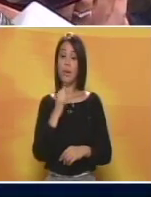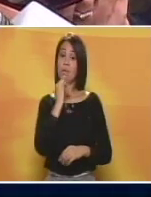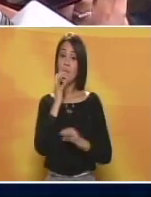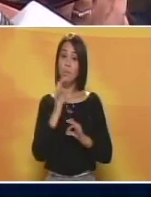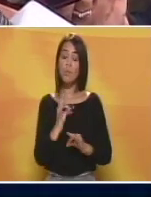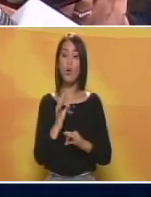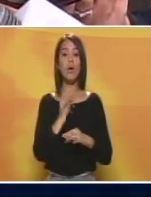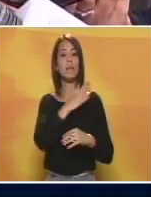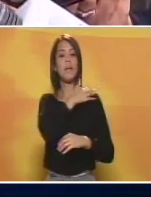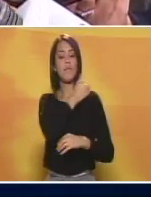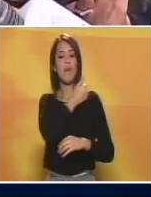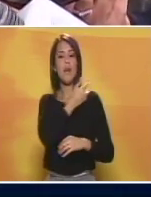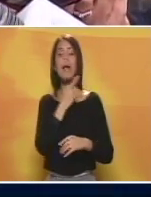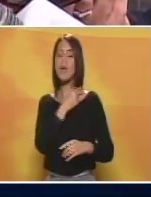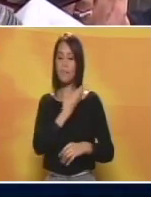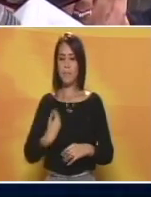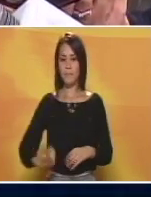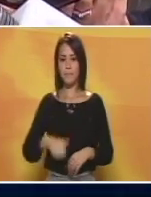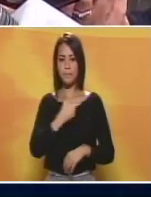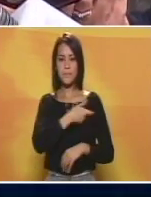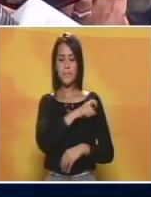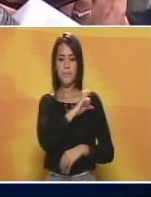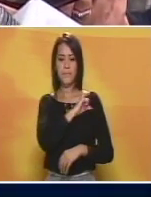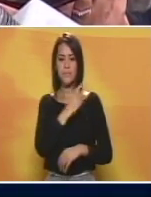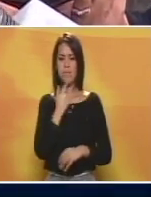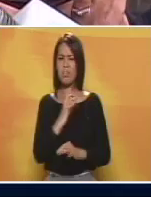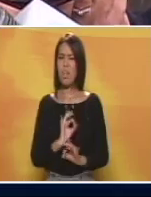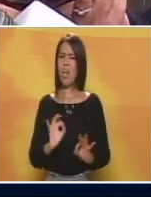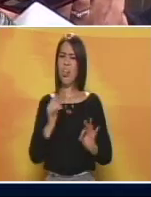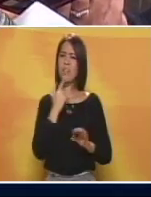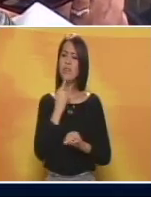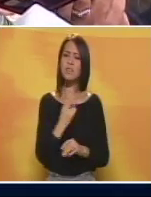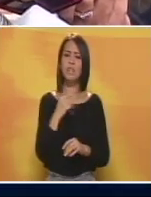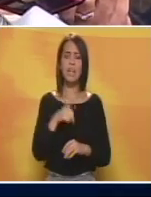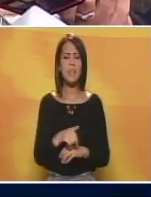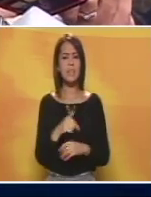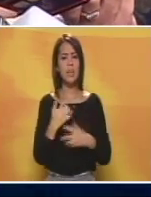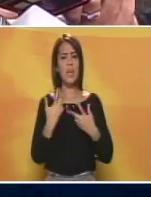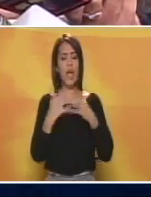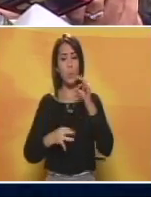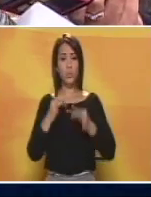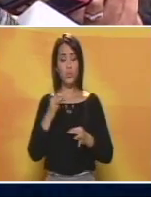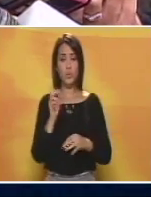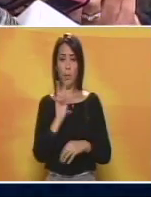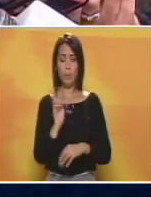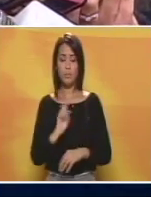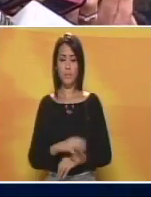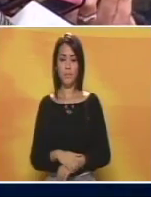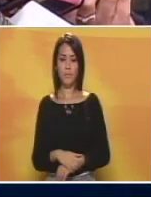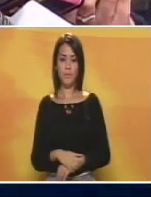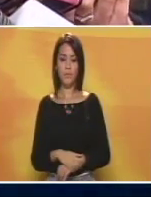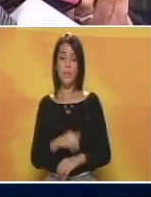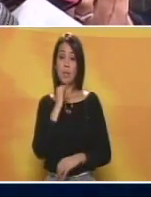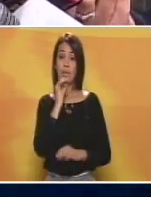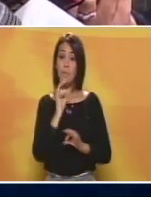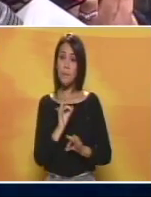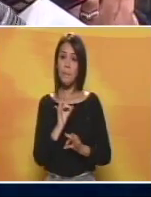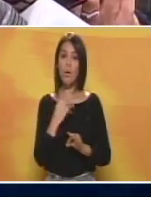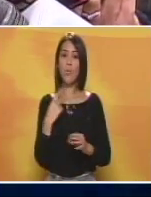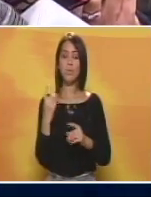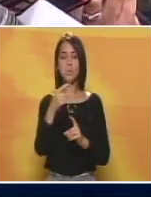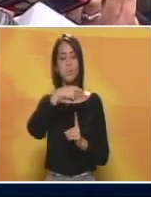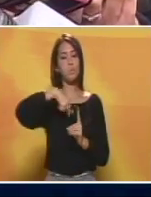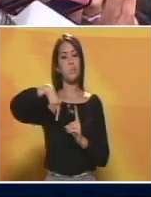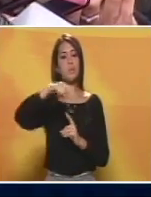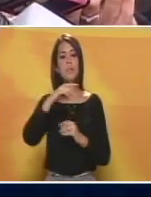jefe del gobierno español, Mariano Rajoy, no tiene nada que opinar sobre el Ejecutivo venezolano. En ese sentido, desestimó la gira